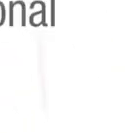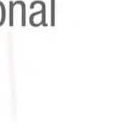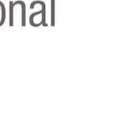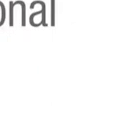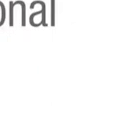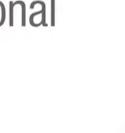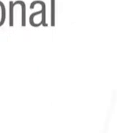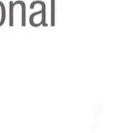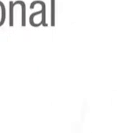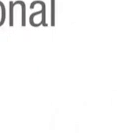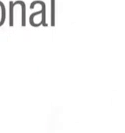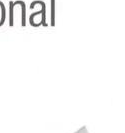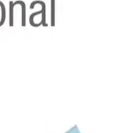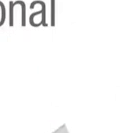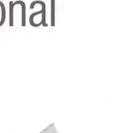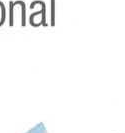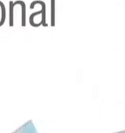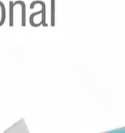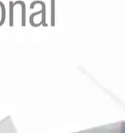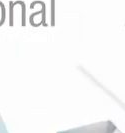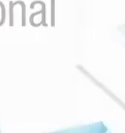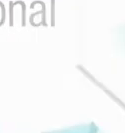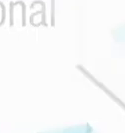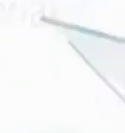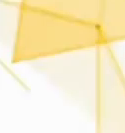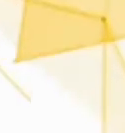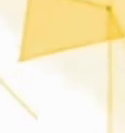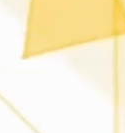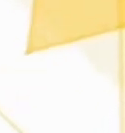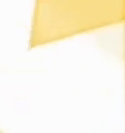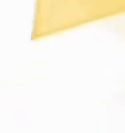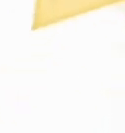Fin de espacio promocional.